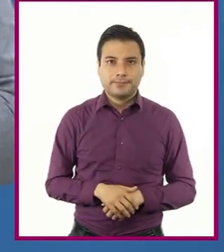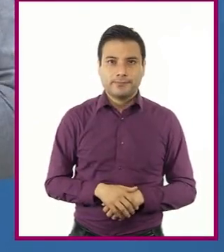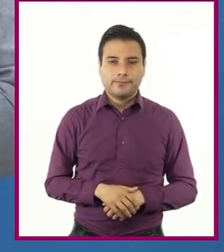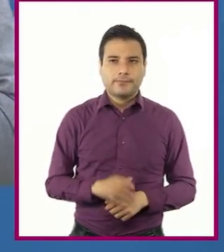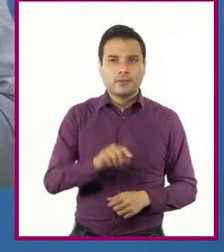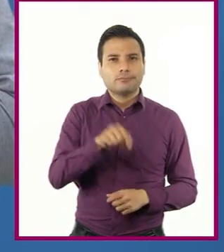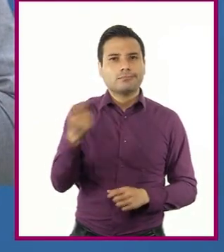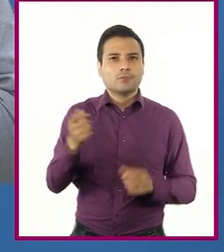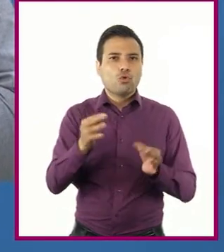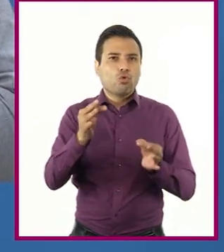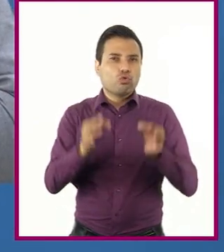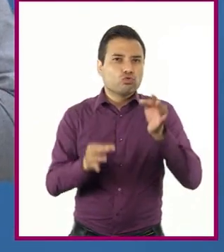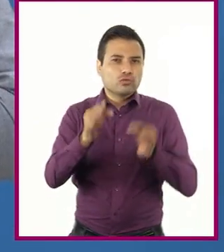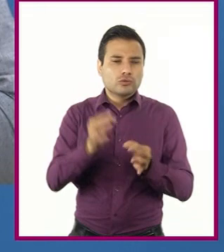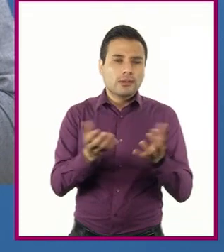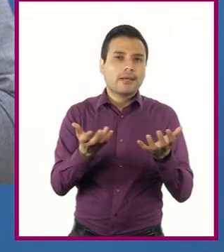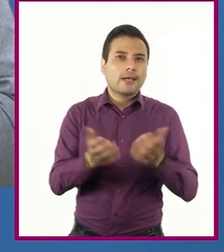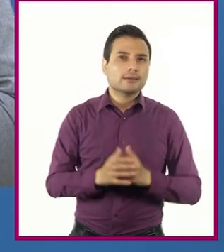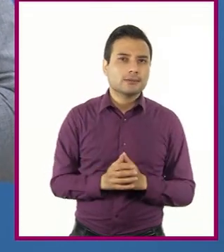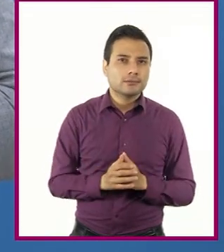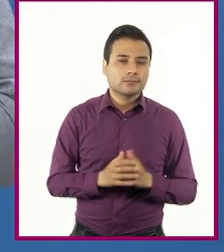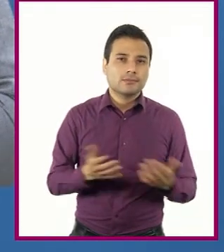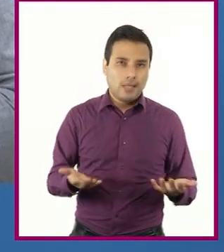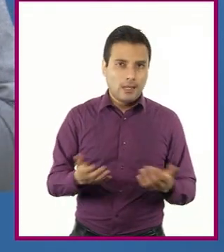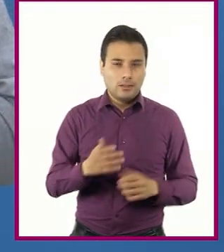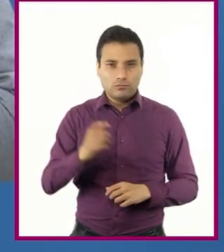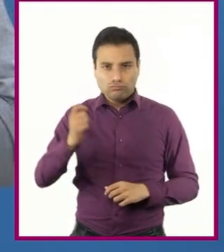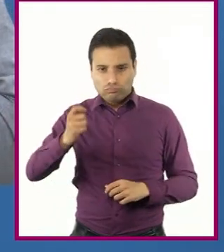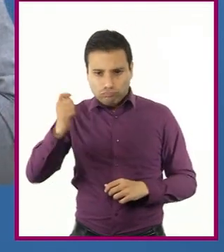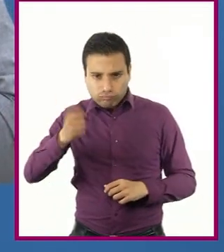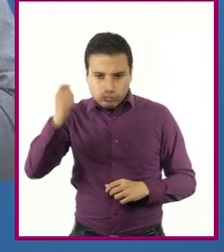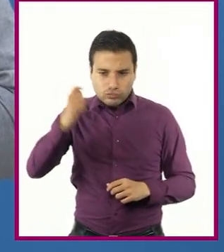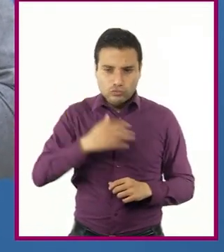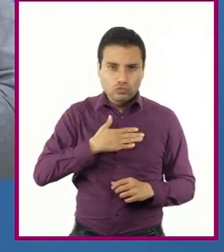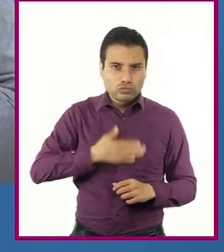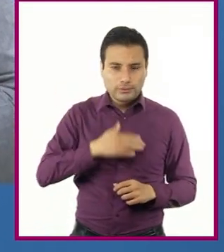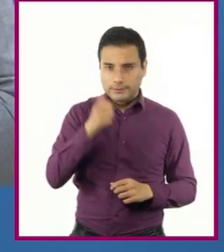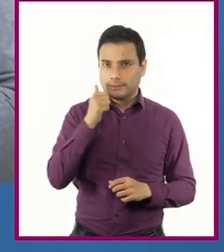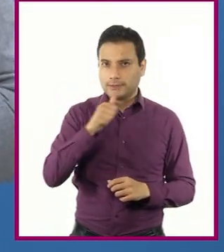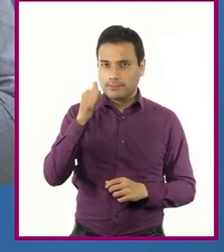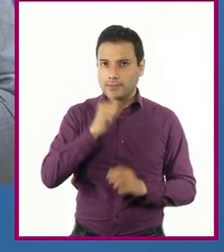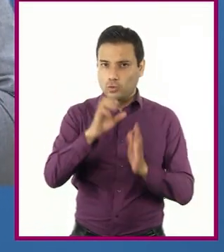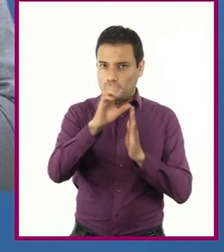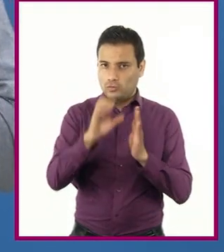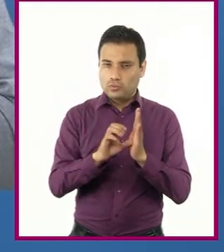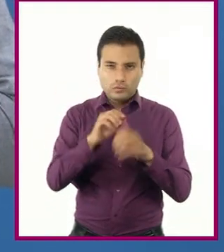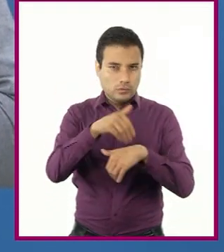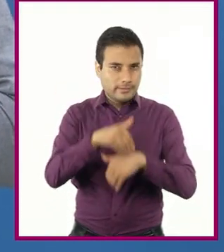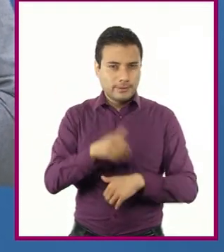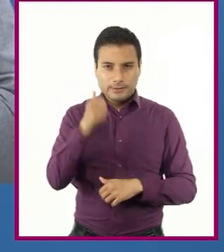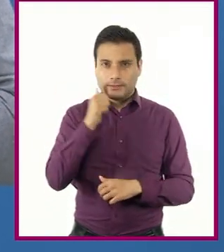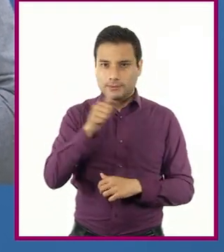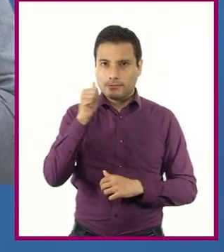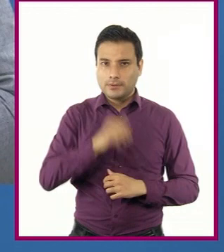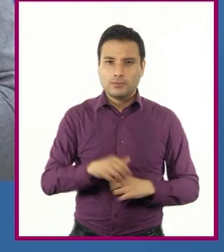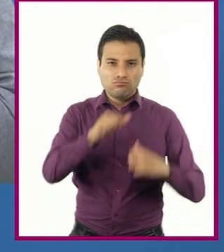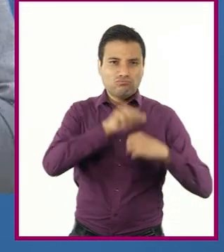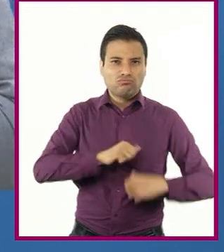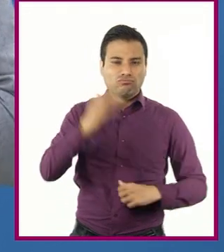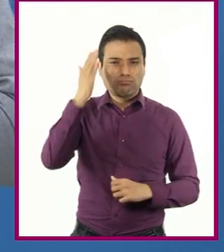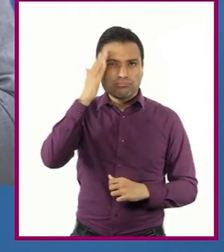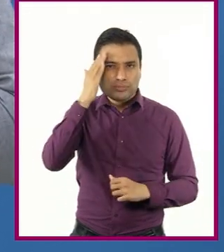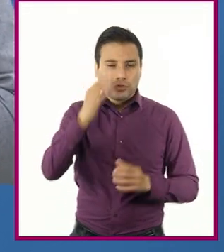es procurar la justicia y velar por el pleno respeto a la Constitución. Algunas autoridades de este poder son las